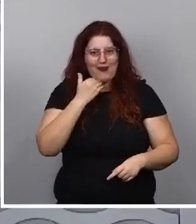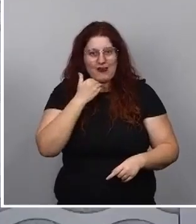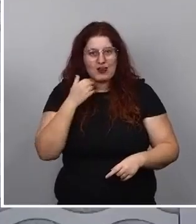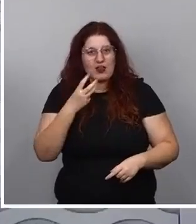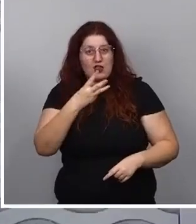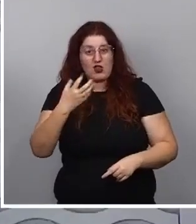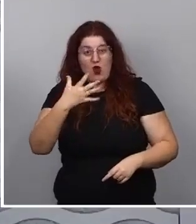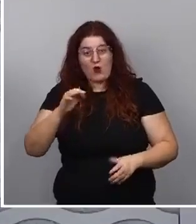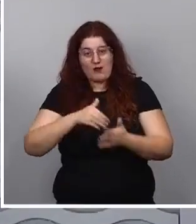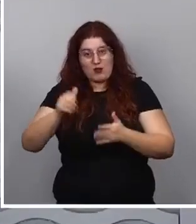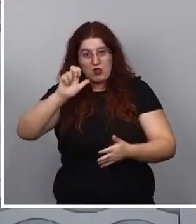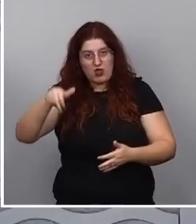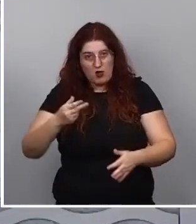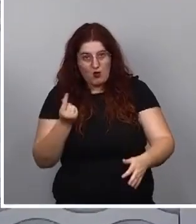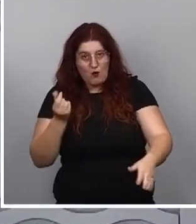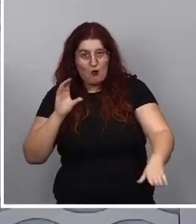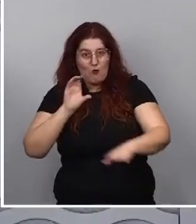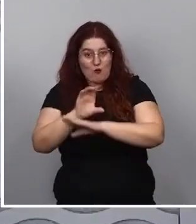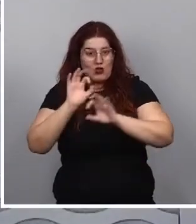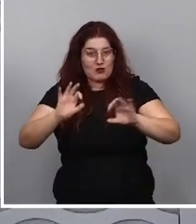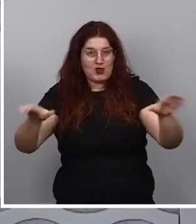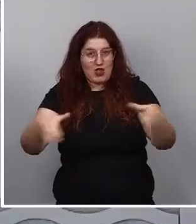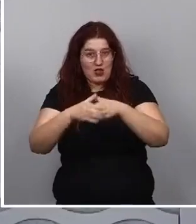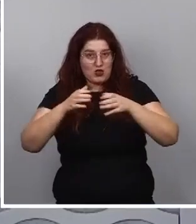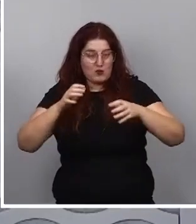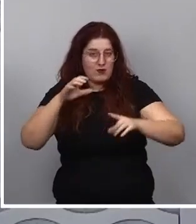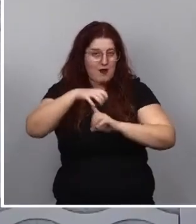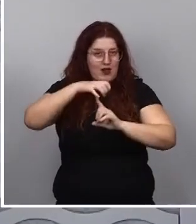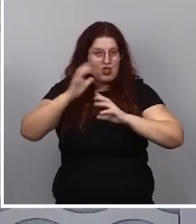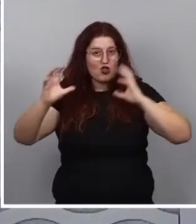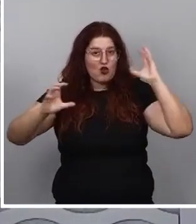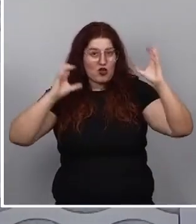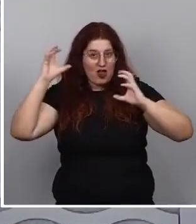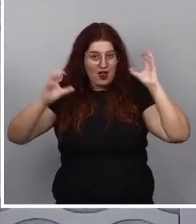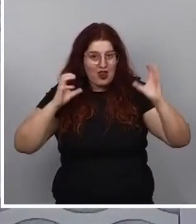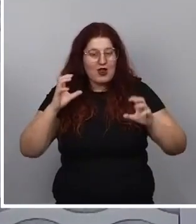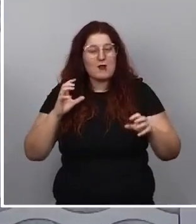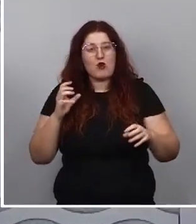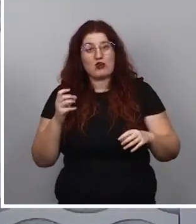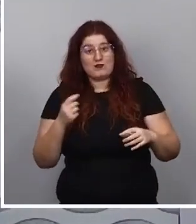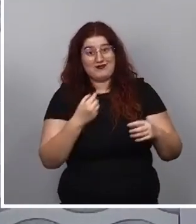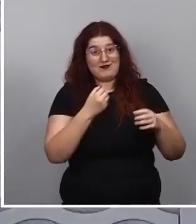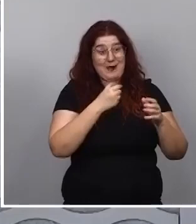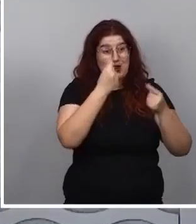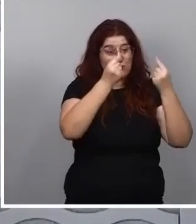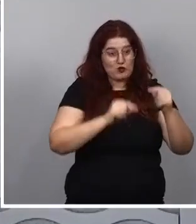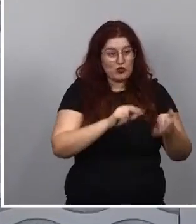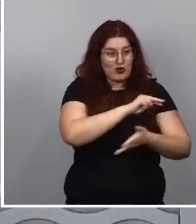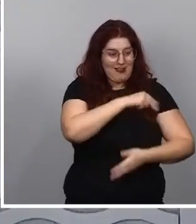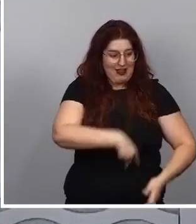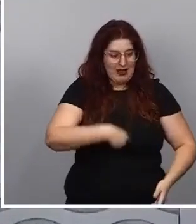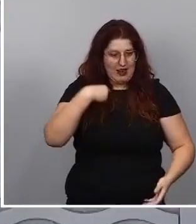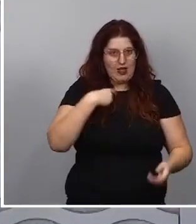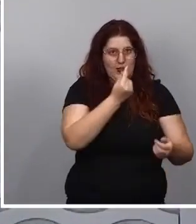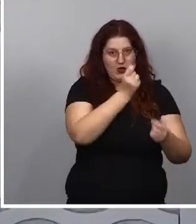inicialmente destinados a Doñana en 700 millóns de euros procedentes dos presupostos generales do Estado, este goberno non deixou